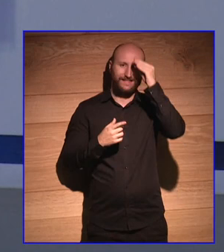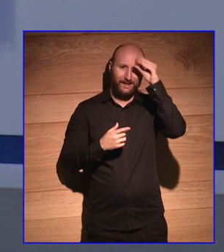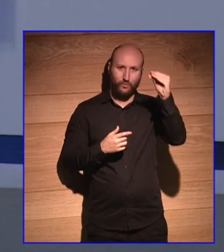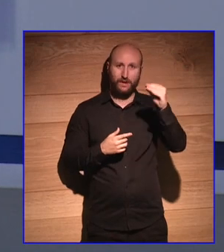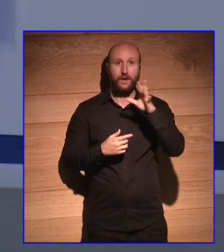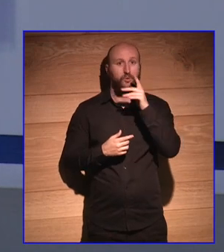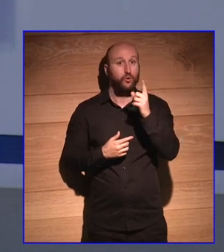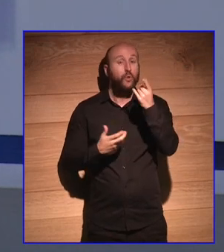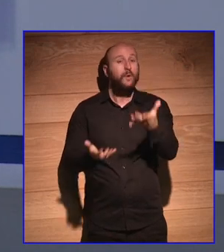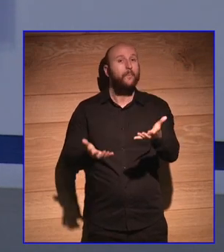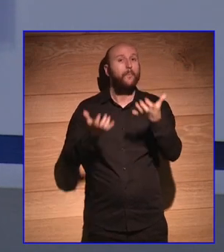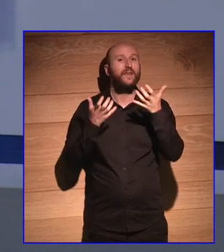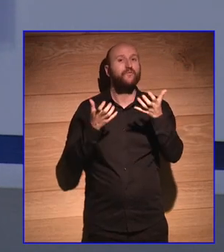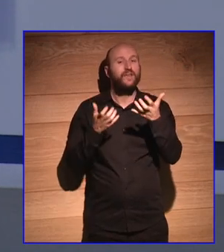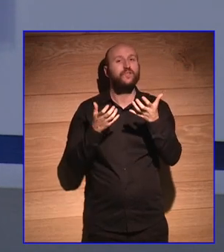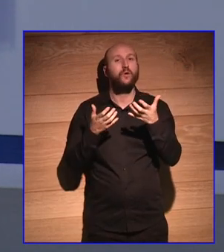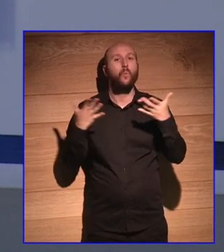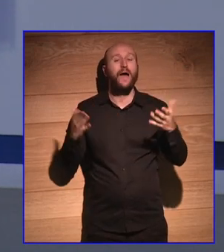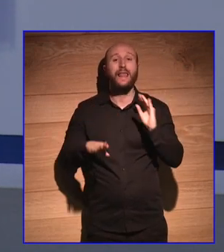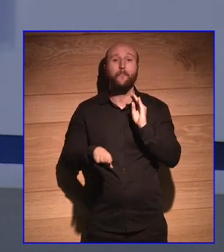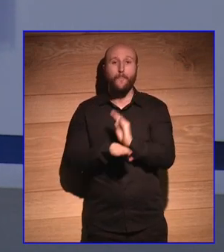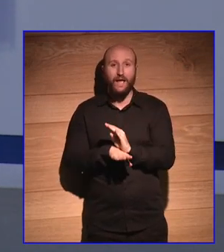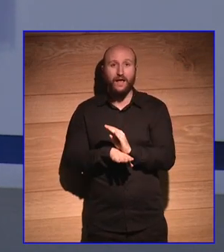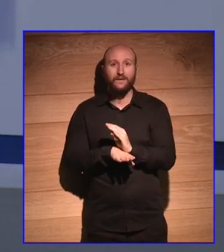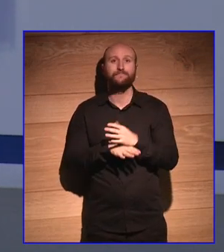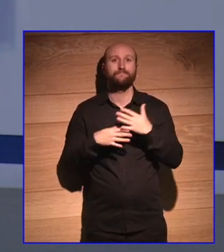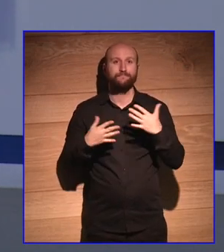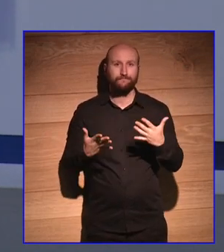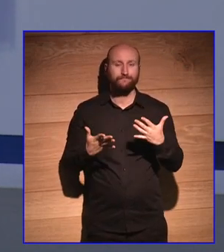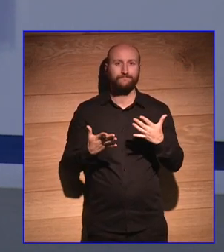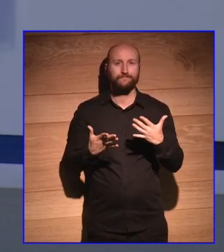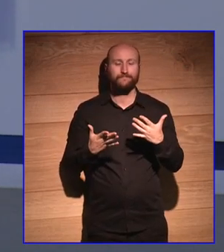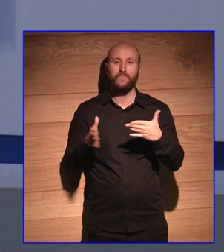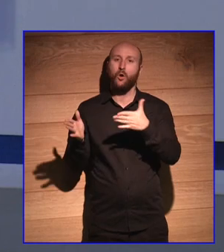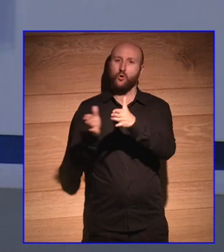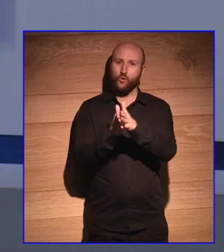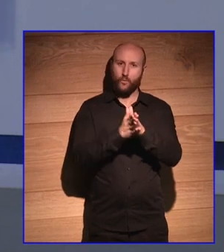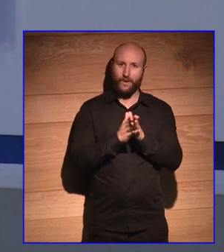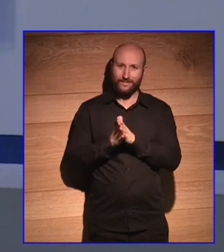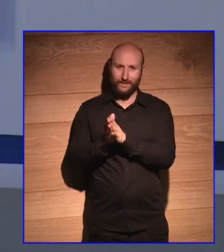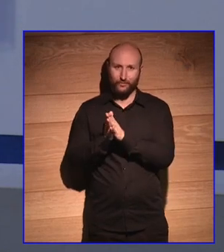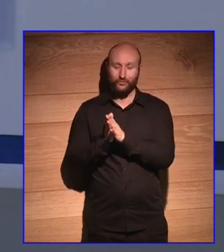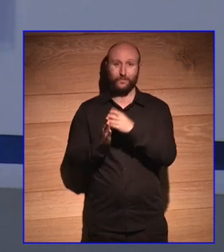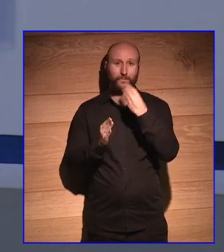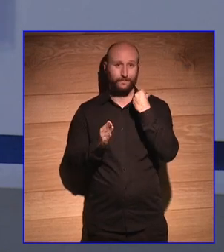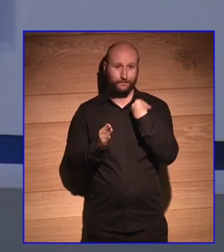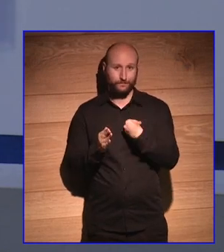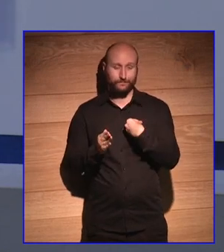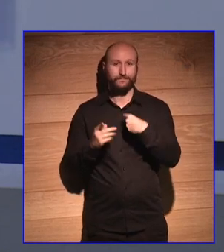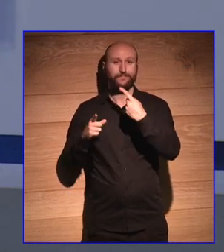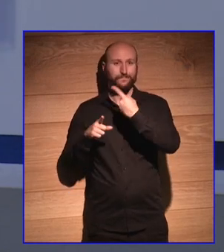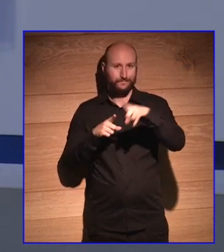uno de los beneficios fundamentales de la beca era precisamente el estar rodeada de compañeros pertenecientes a diferentes